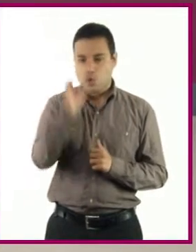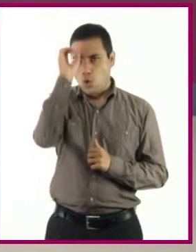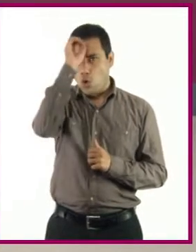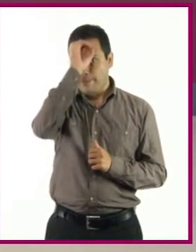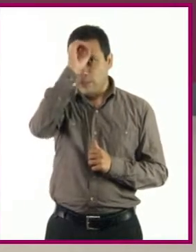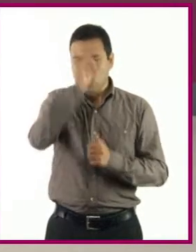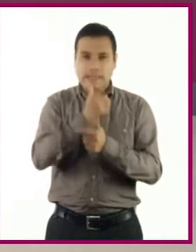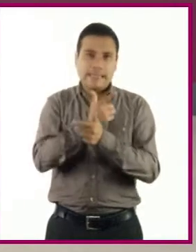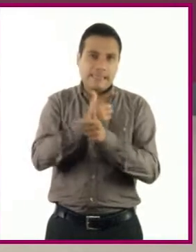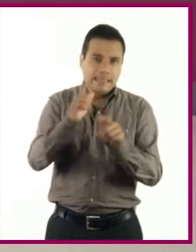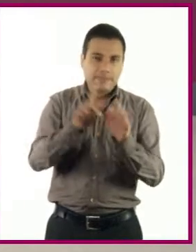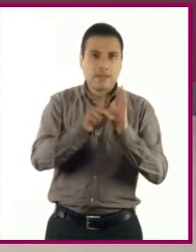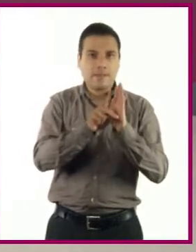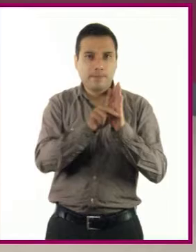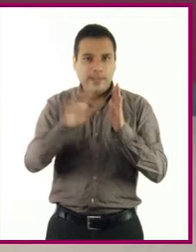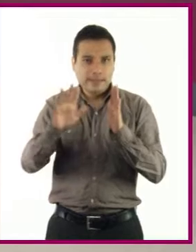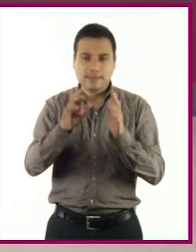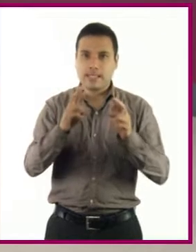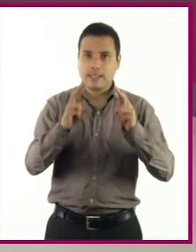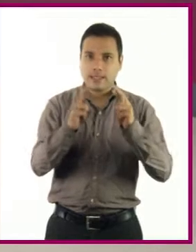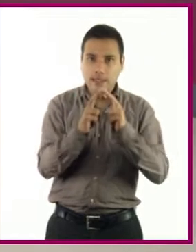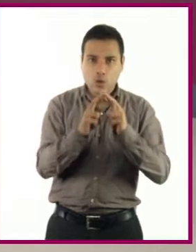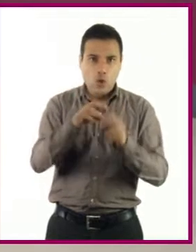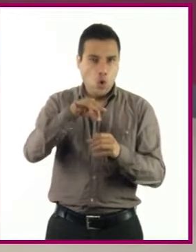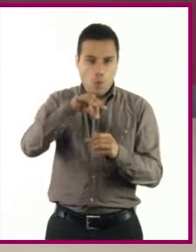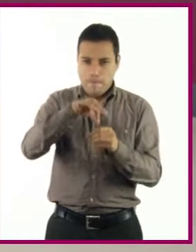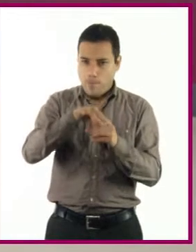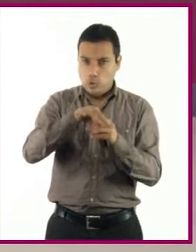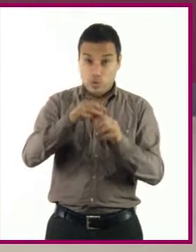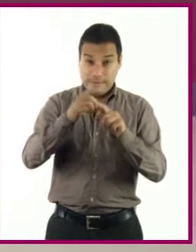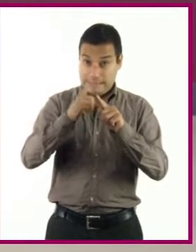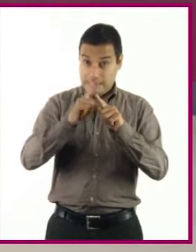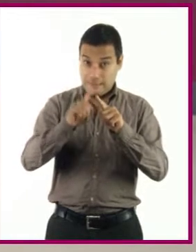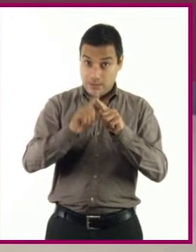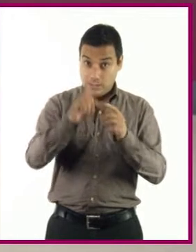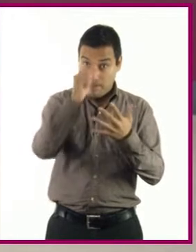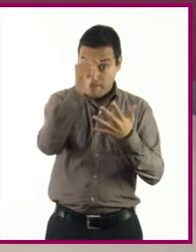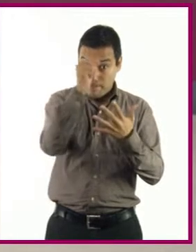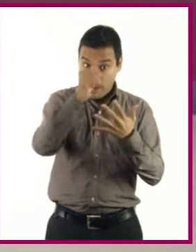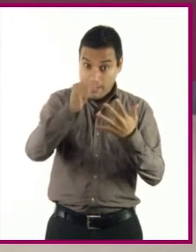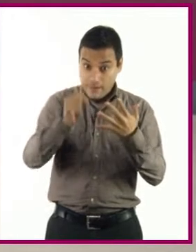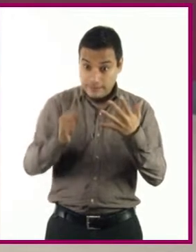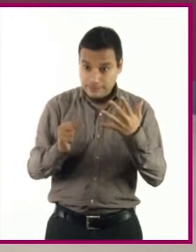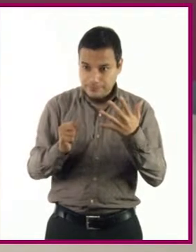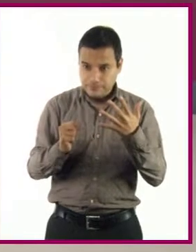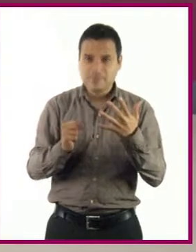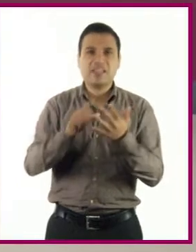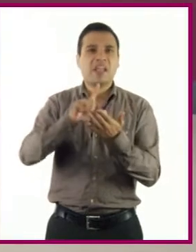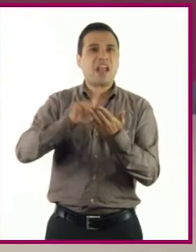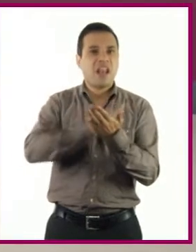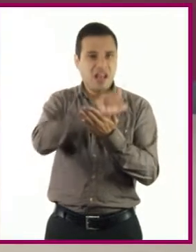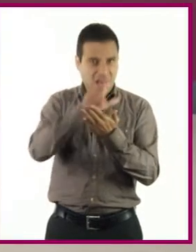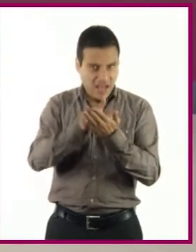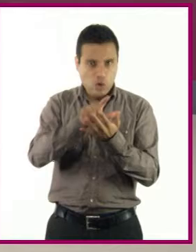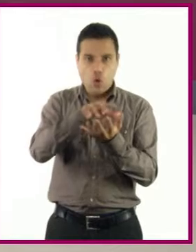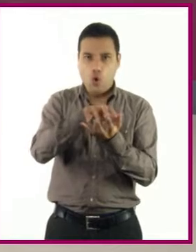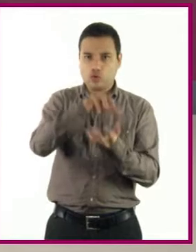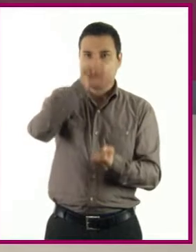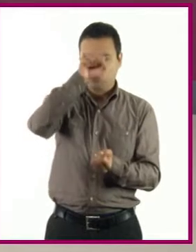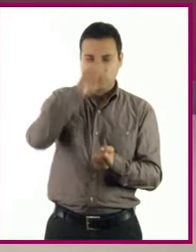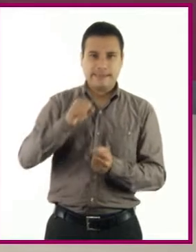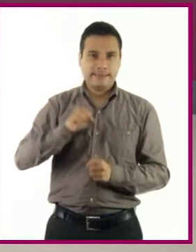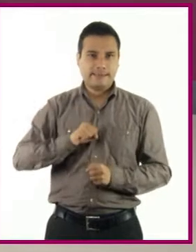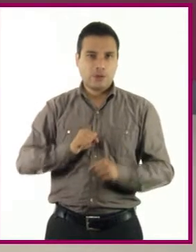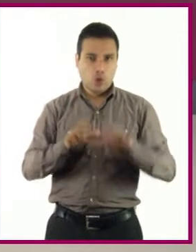de religión y el derecho al voto, entre otros, fueron expresados en las leyes y constituciones del siglo